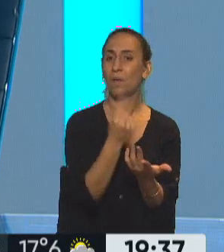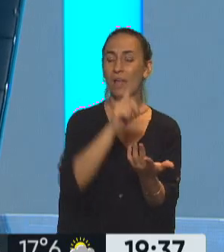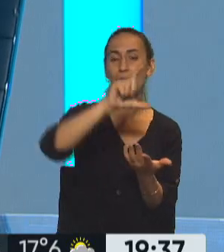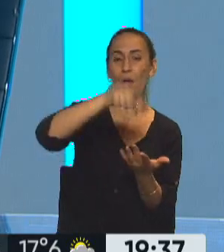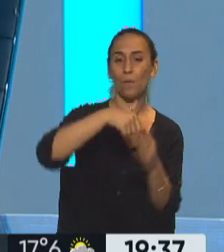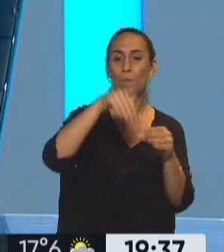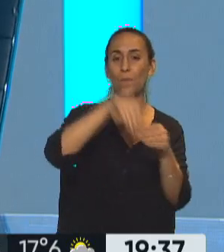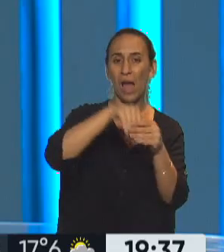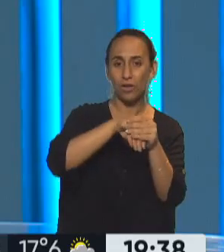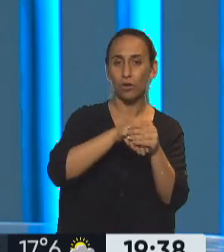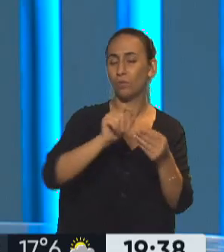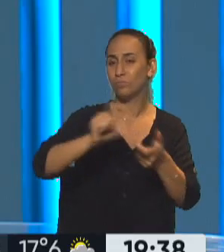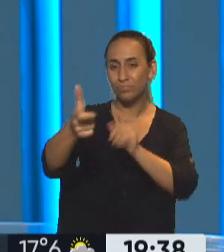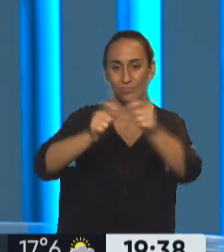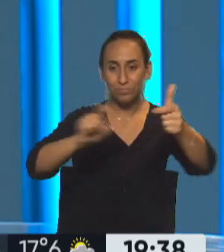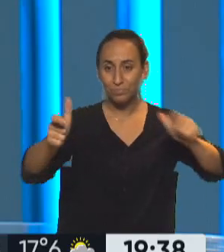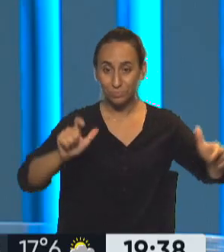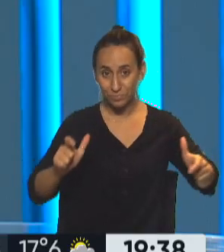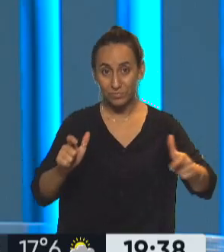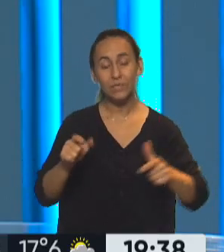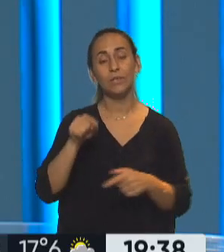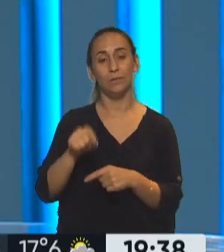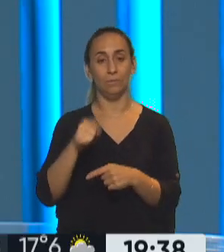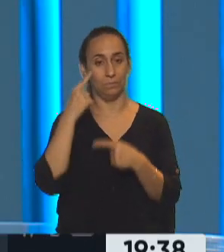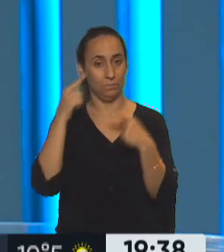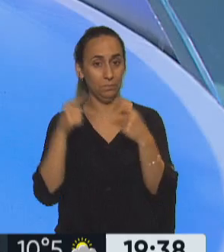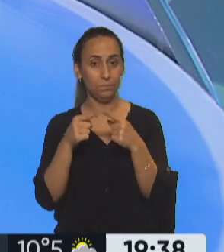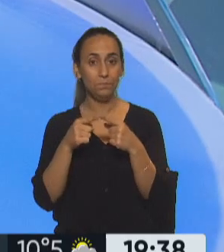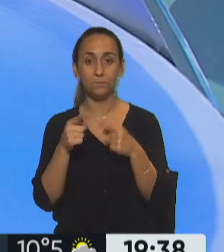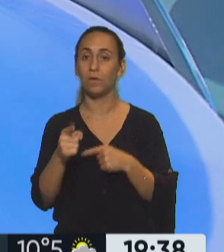si hay algo más ese fue el objetivo del allanamiento que realizaron la empresa